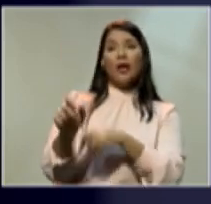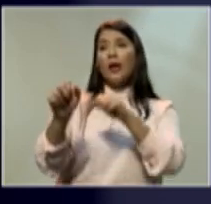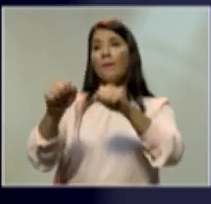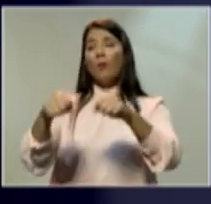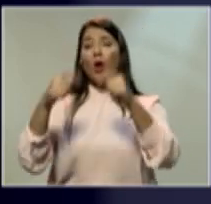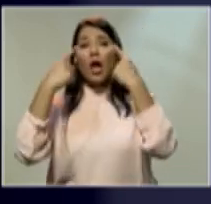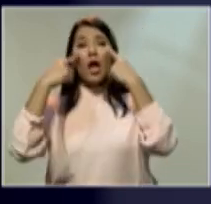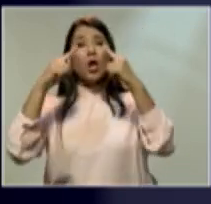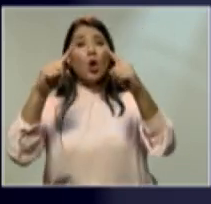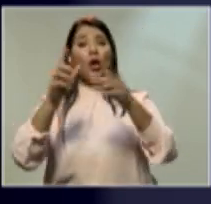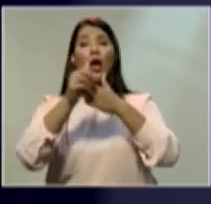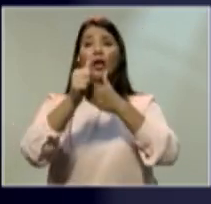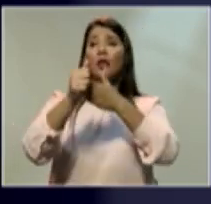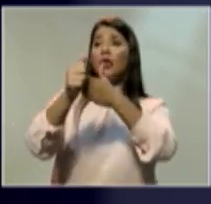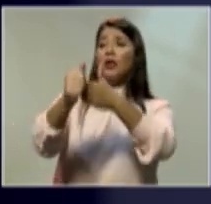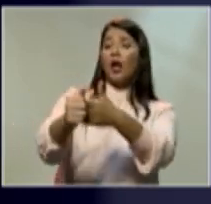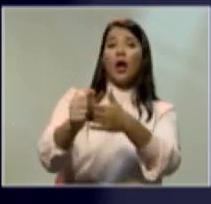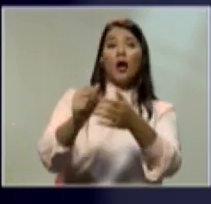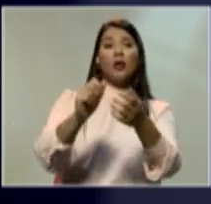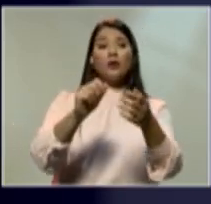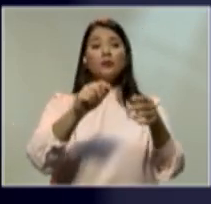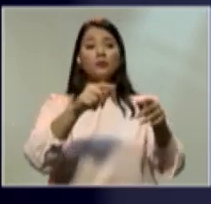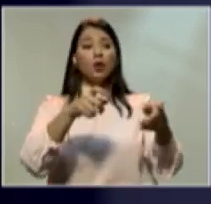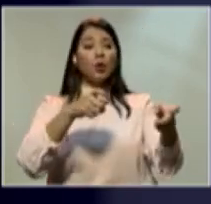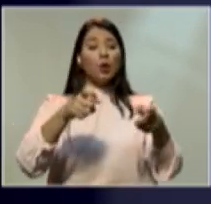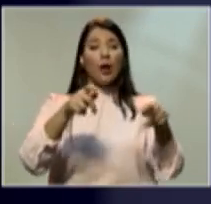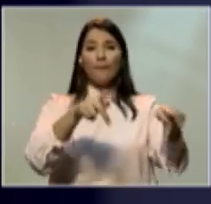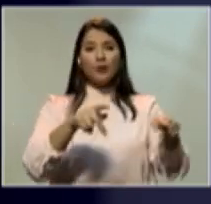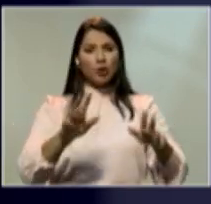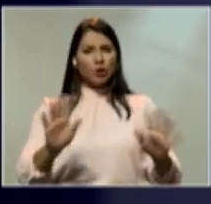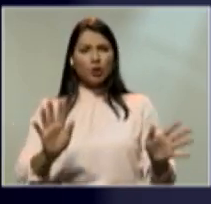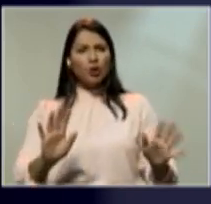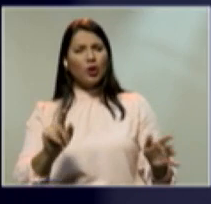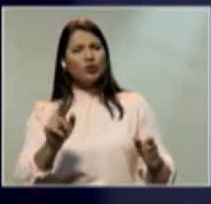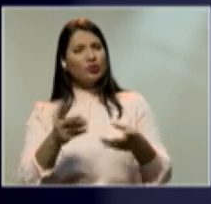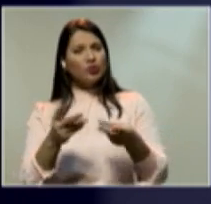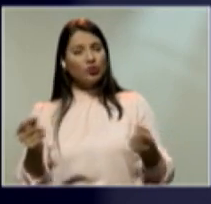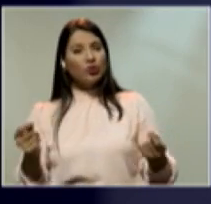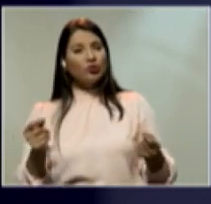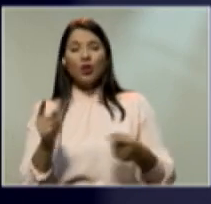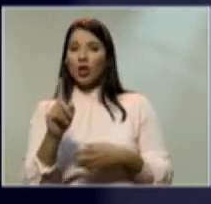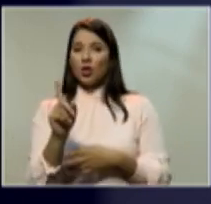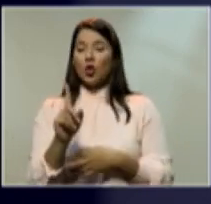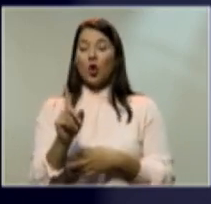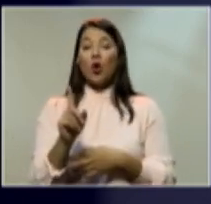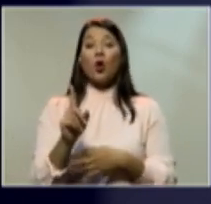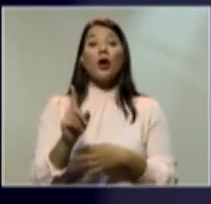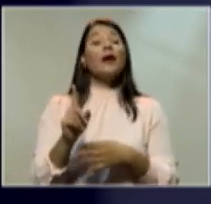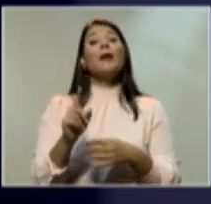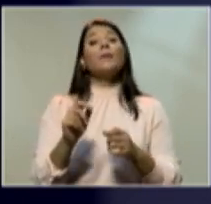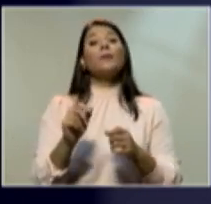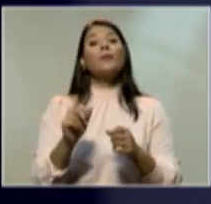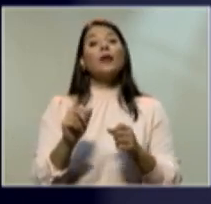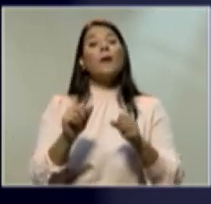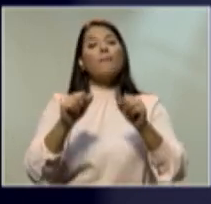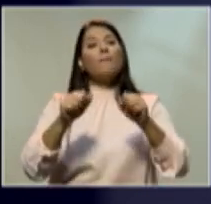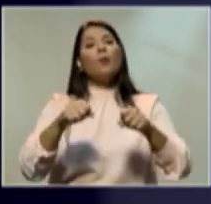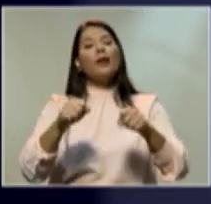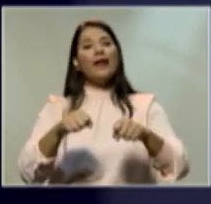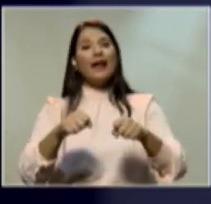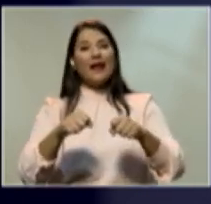lograra liderar a la gente, sino el fracaso del rol de las